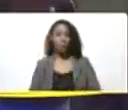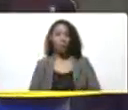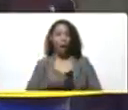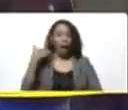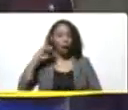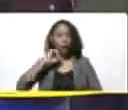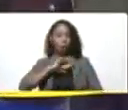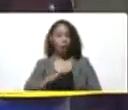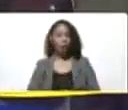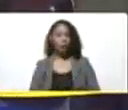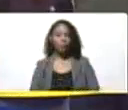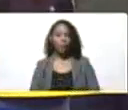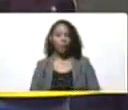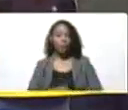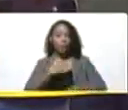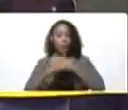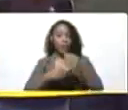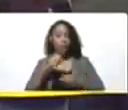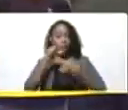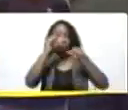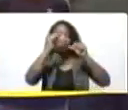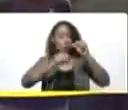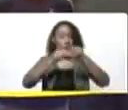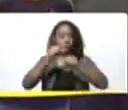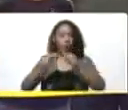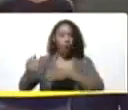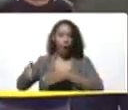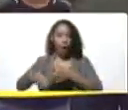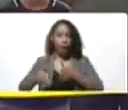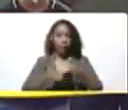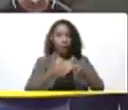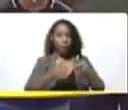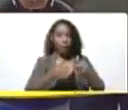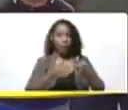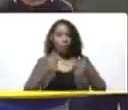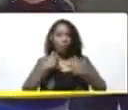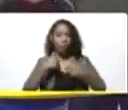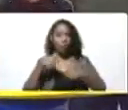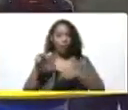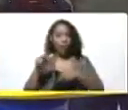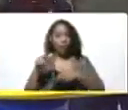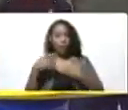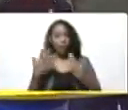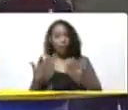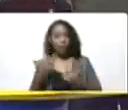antes de que incursionara por el camino por donde está.